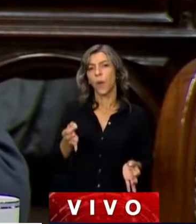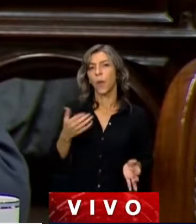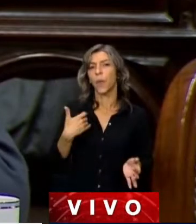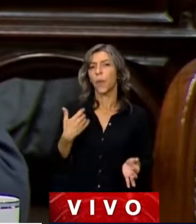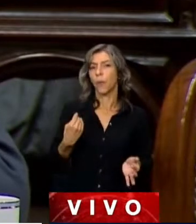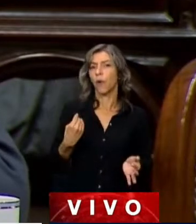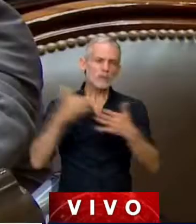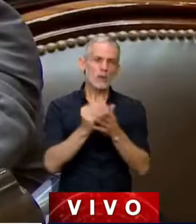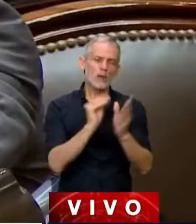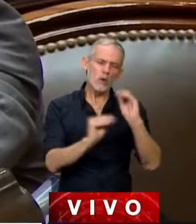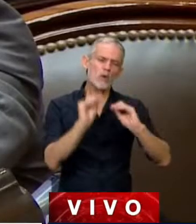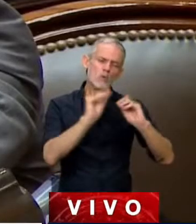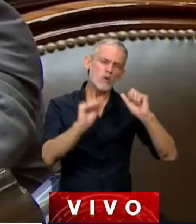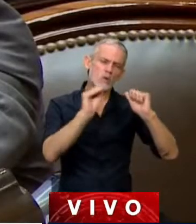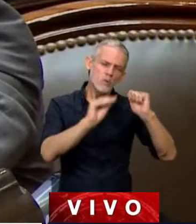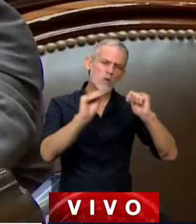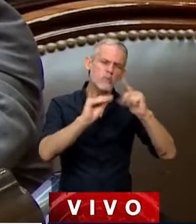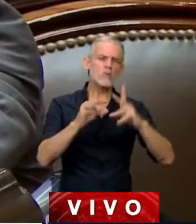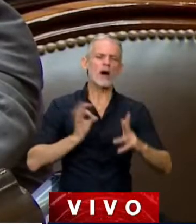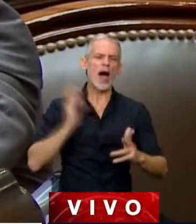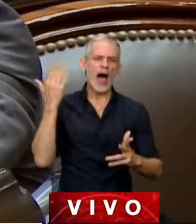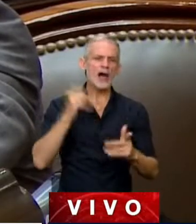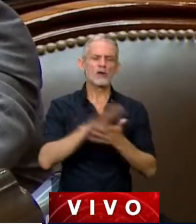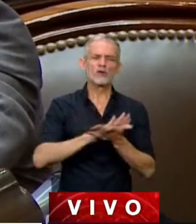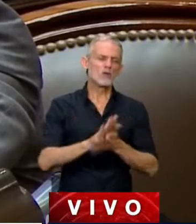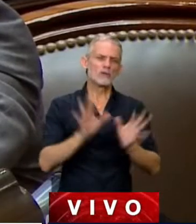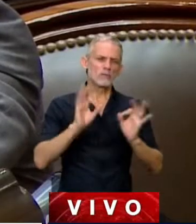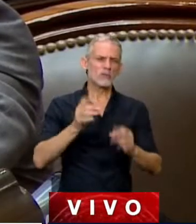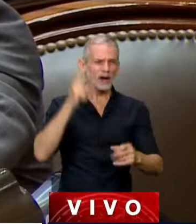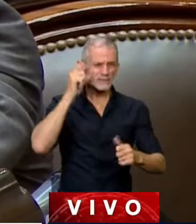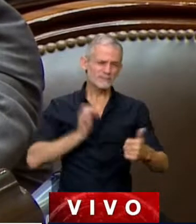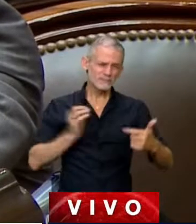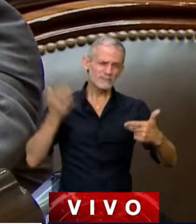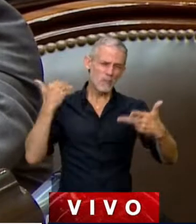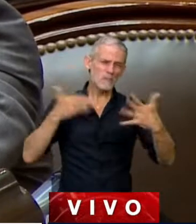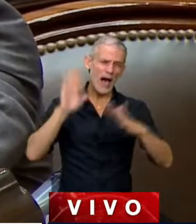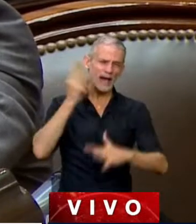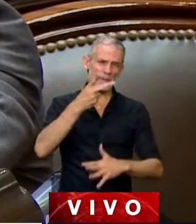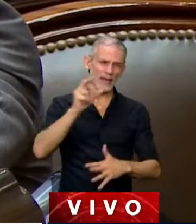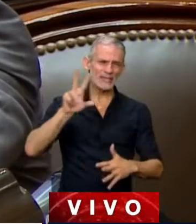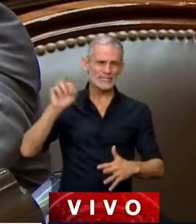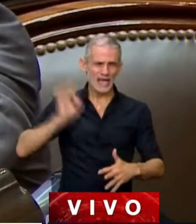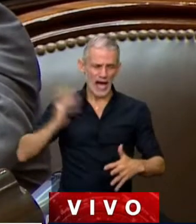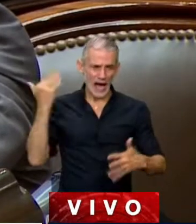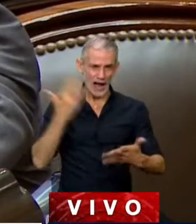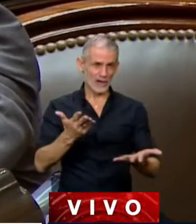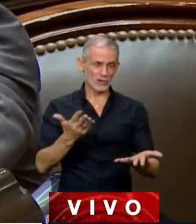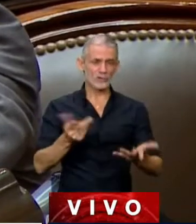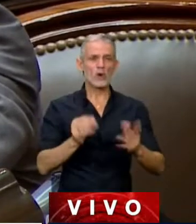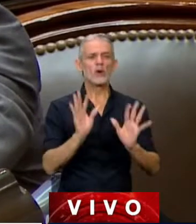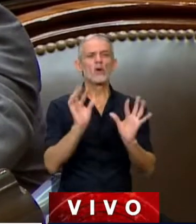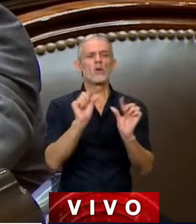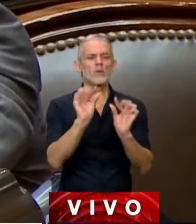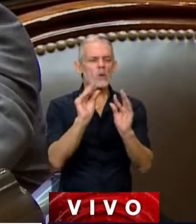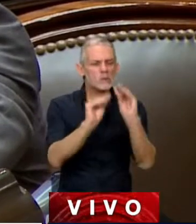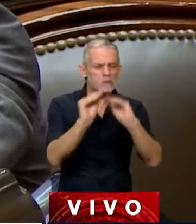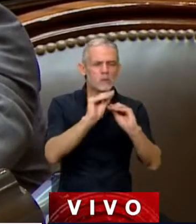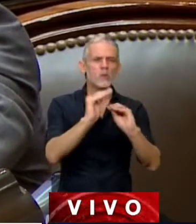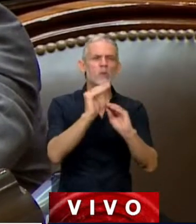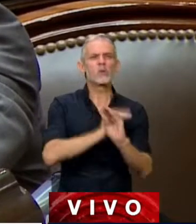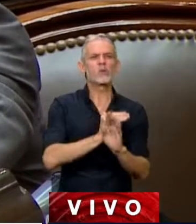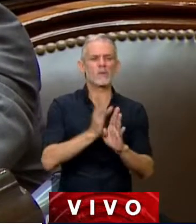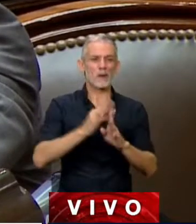los casos de discapacidades permanentes. En el tramo final de la sesión se vio opacada por